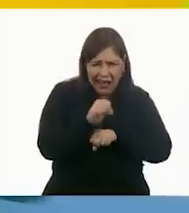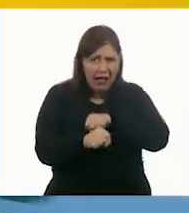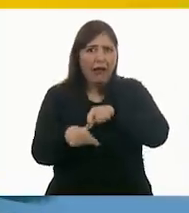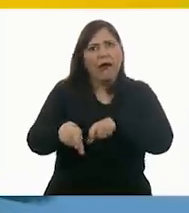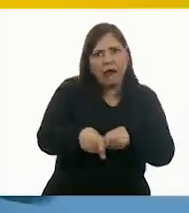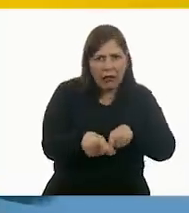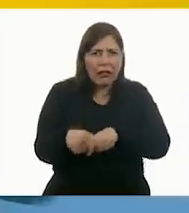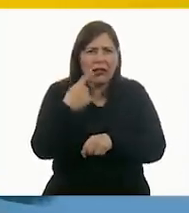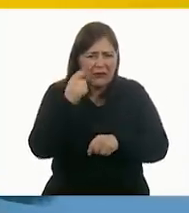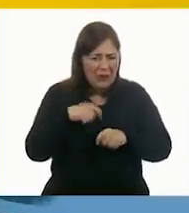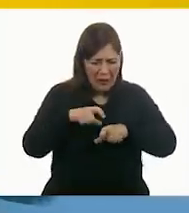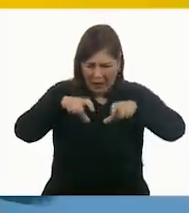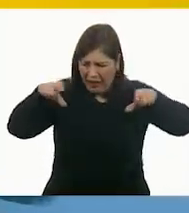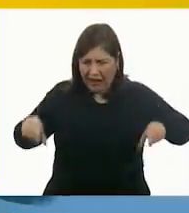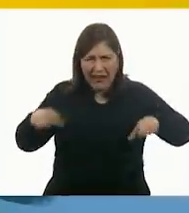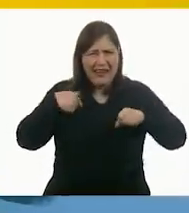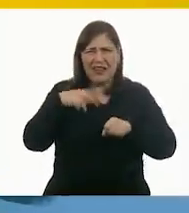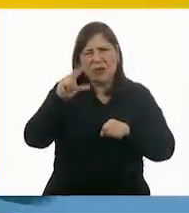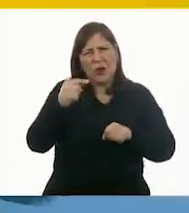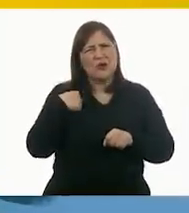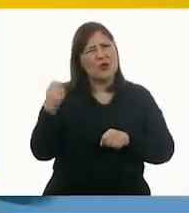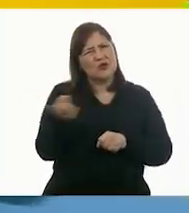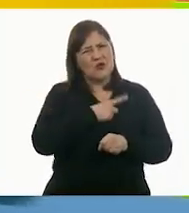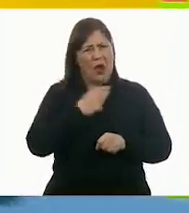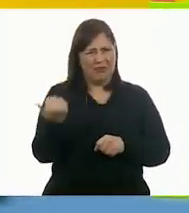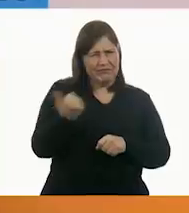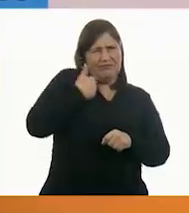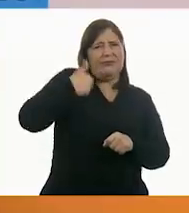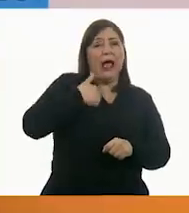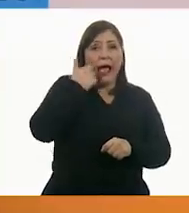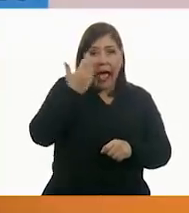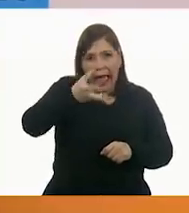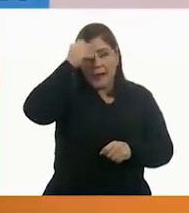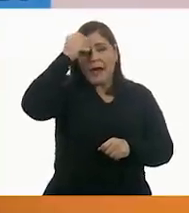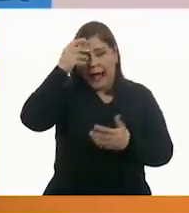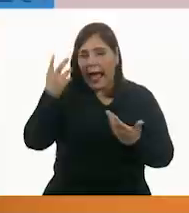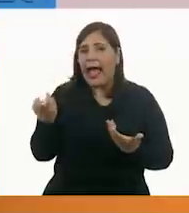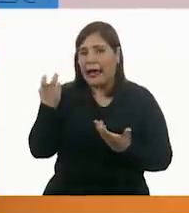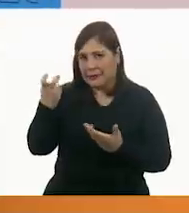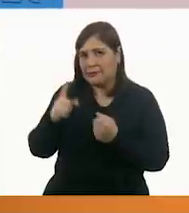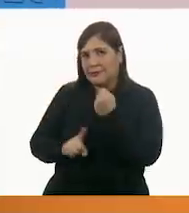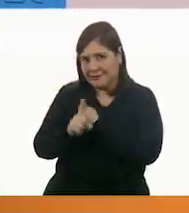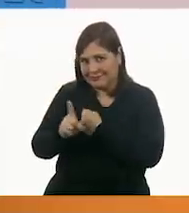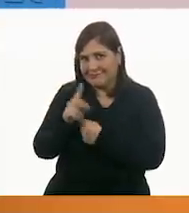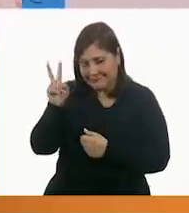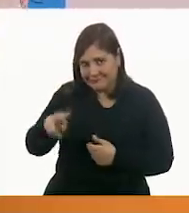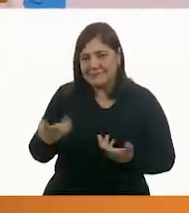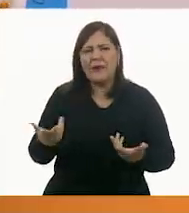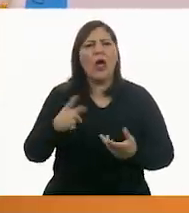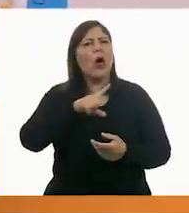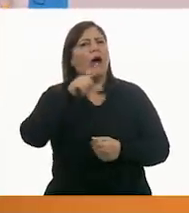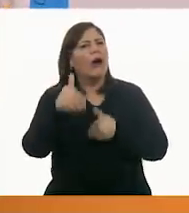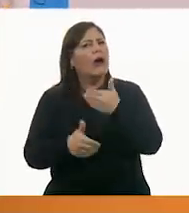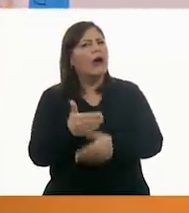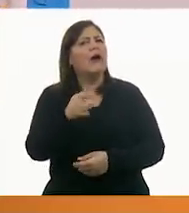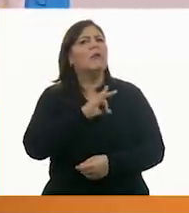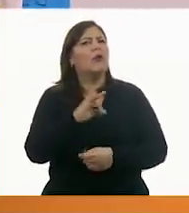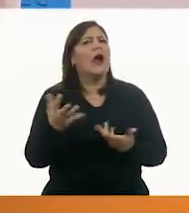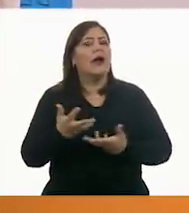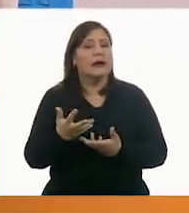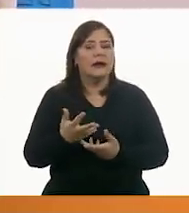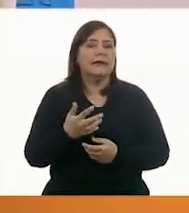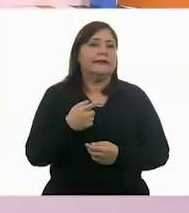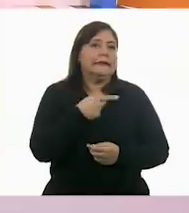uso llantitas y yo ya quiero equilibrarme. Muy bien, ese fue su problema, ¿verdad? Y luego, ¿qué hizo Mariana? Lo